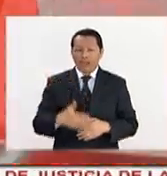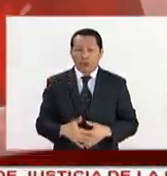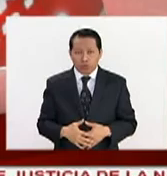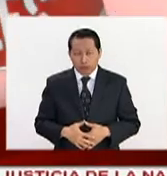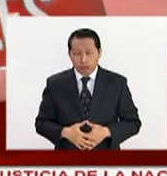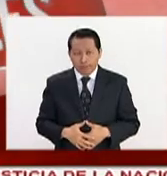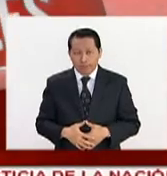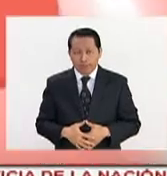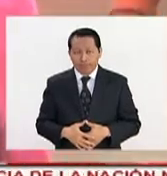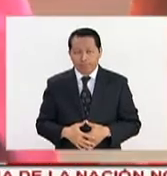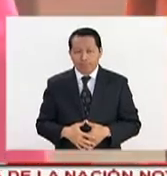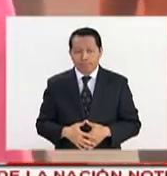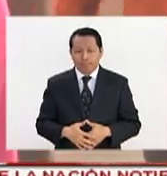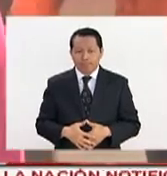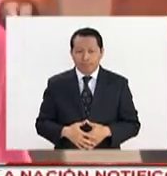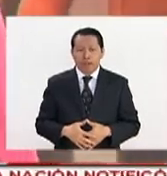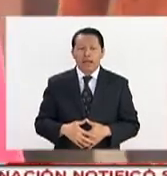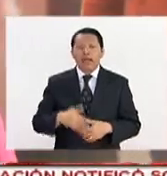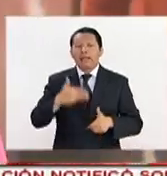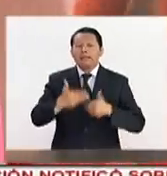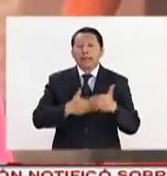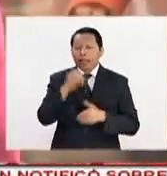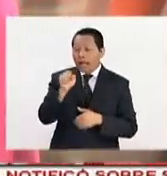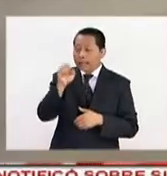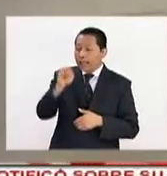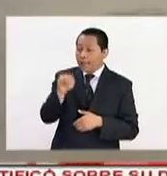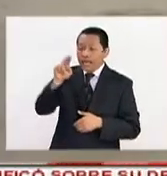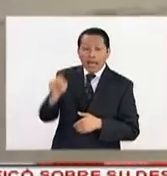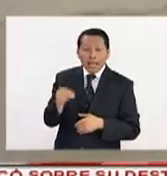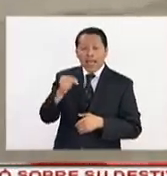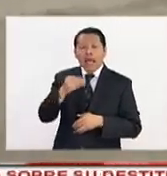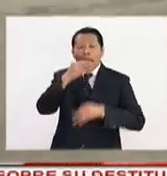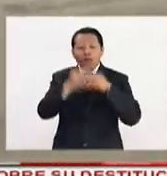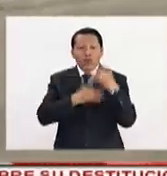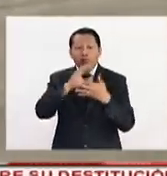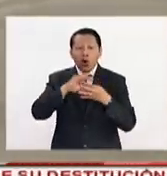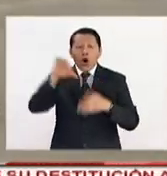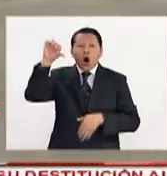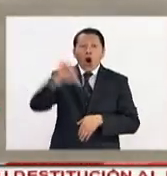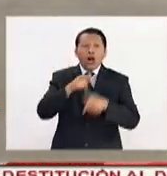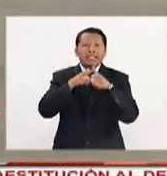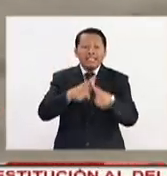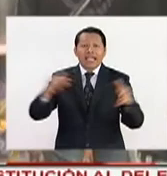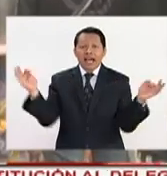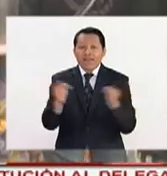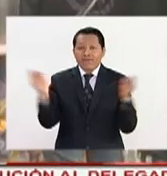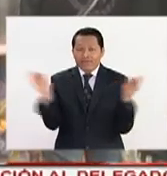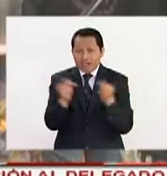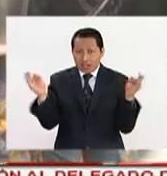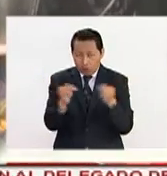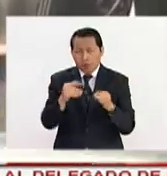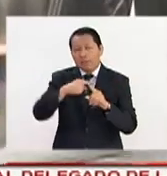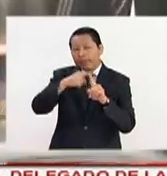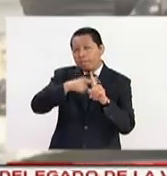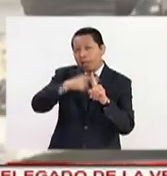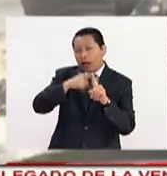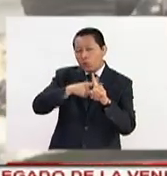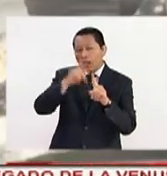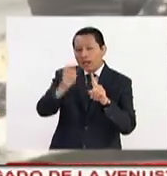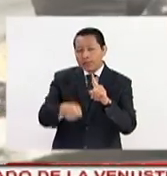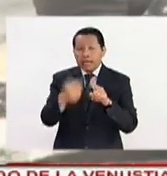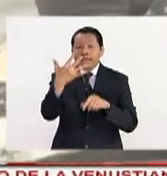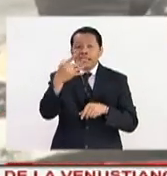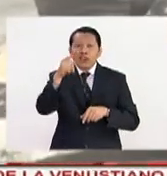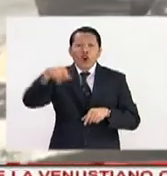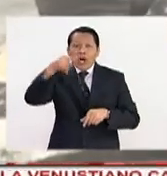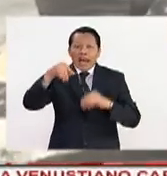pesos. El Servicio Meteorológico Nacional informó que hoy continuarán los fríos, con temperaturas inferiores a los